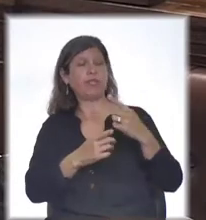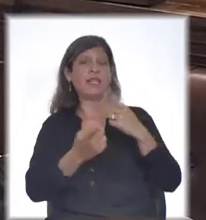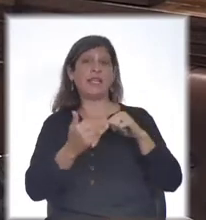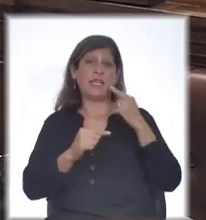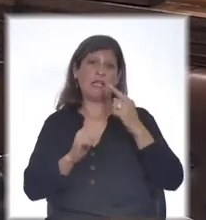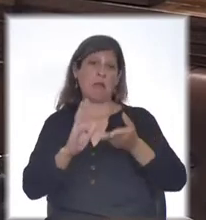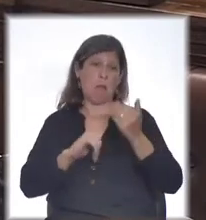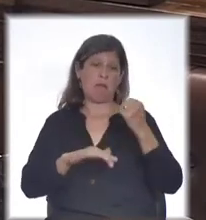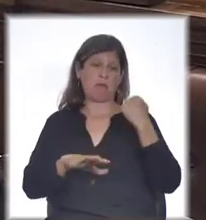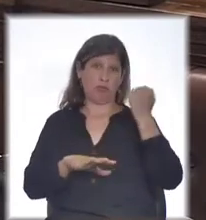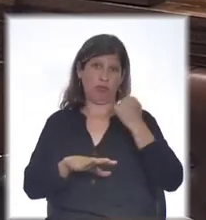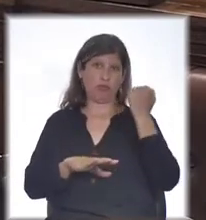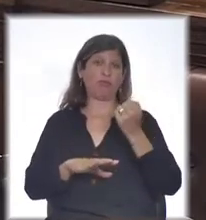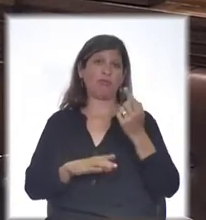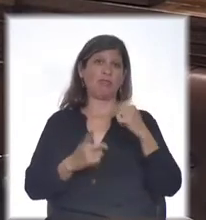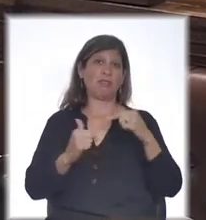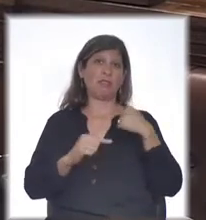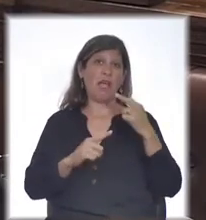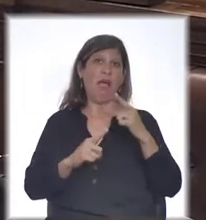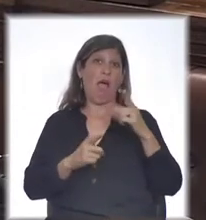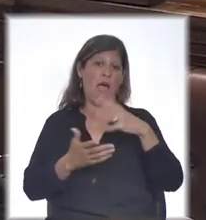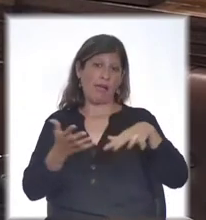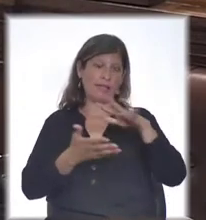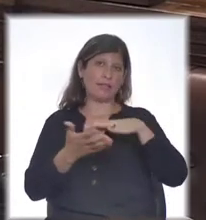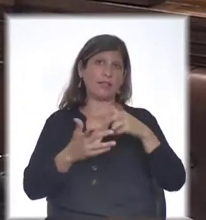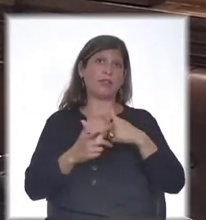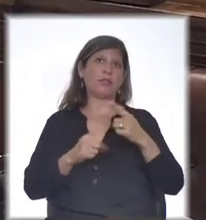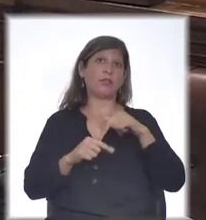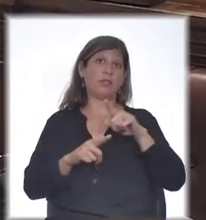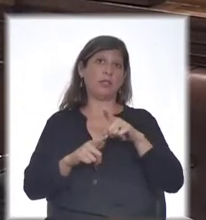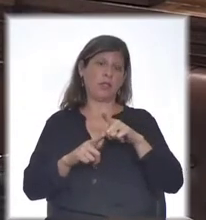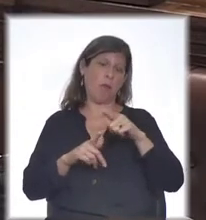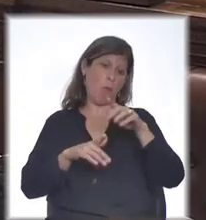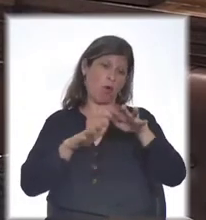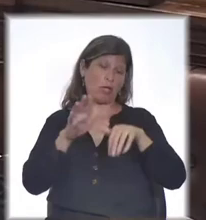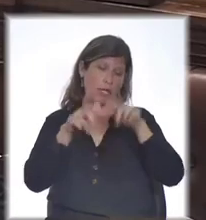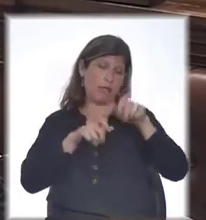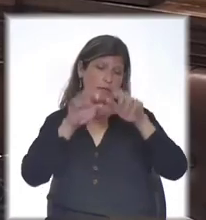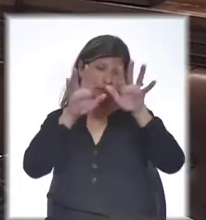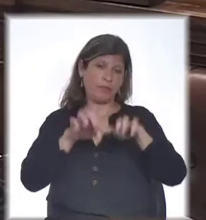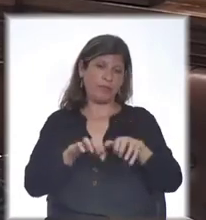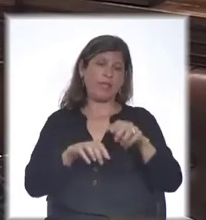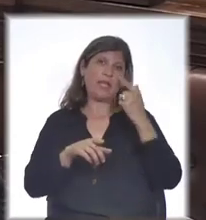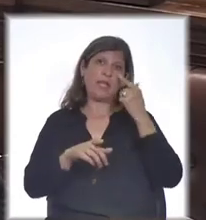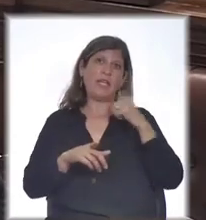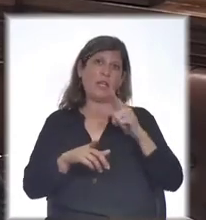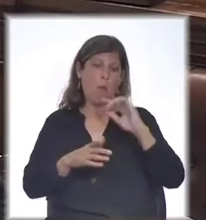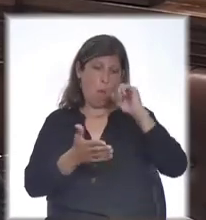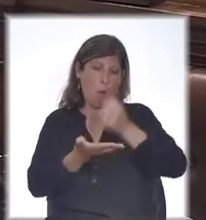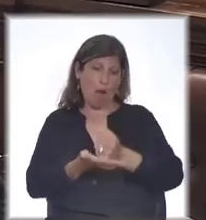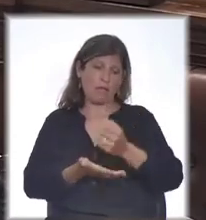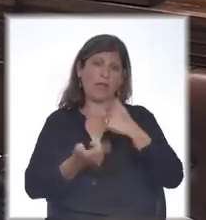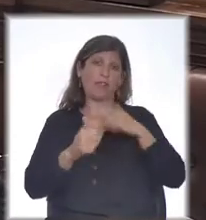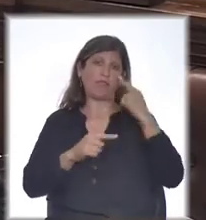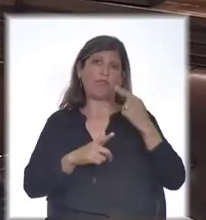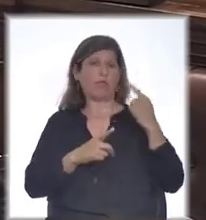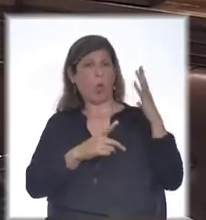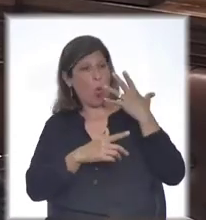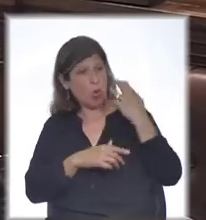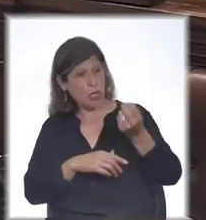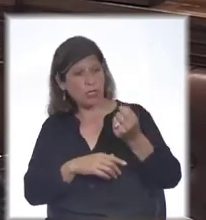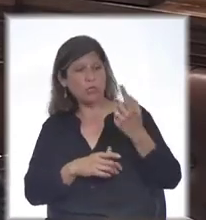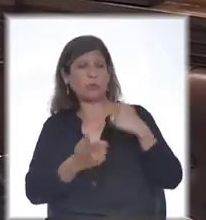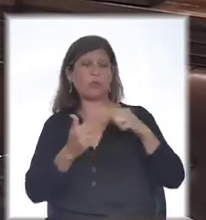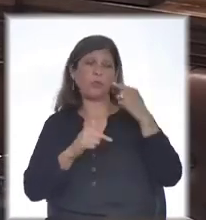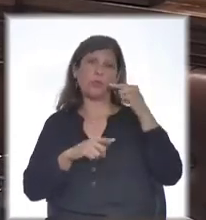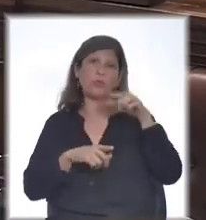Hay circunstancias en el devenir de los pueblos que por su significación y trascendencia marcan un hito de carácter histórico, conforman y